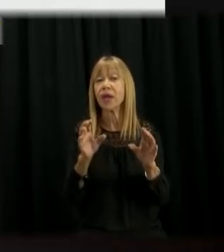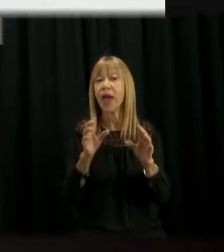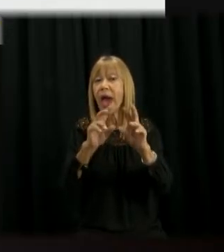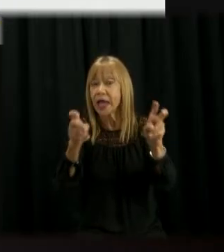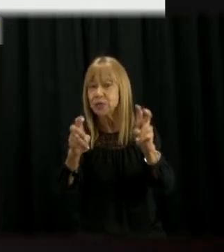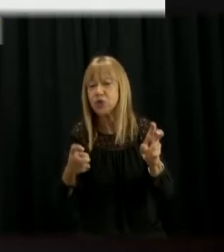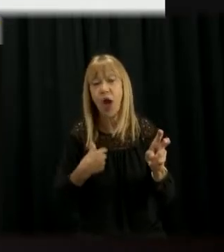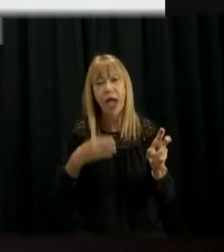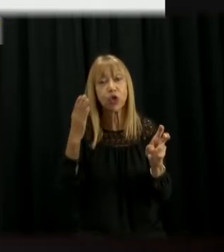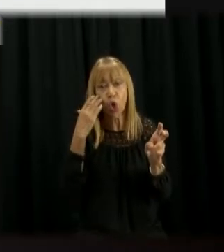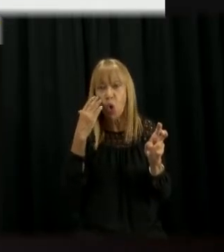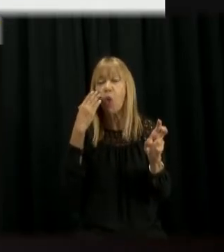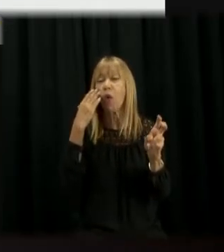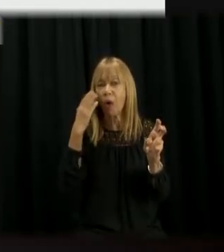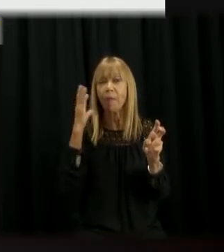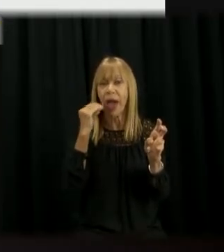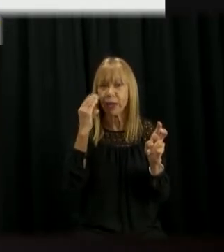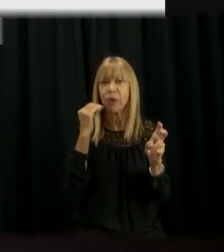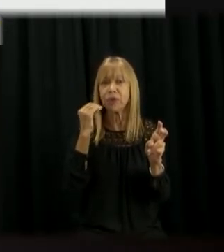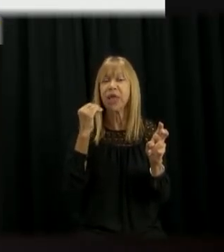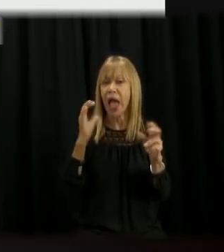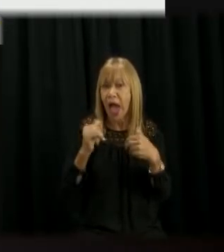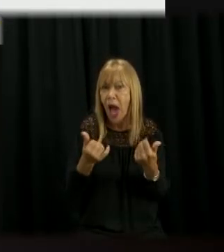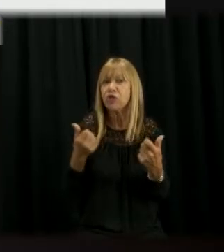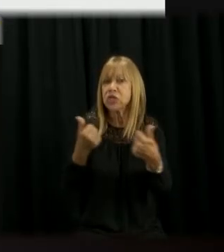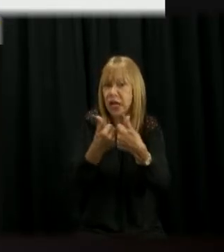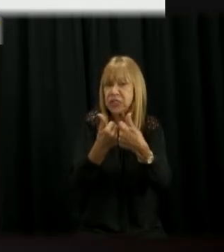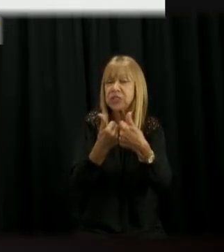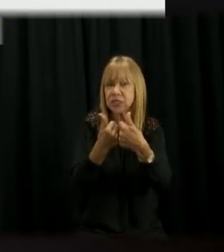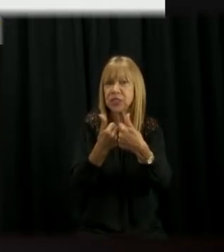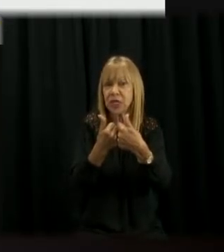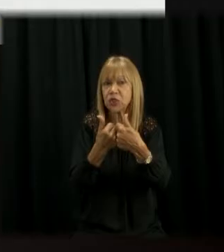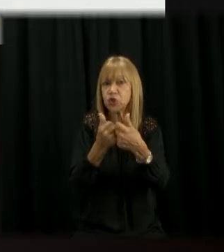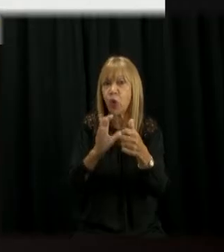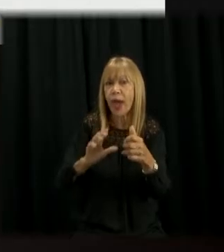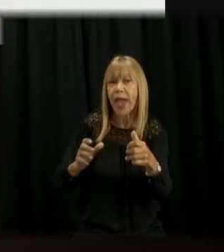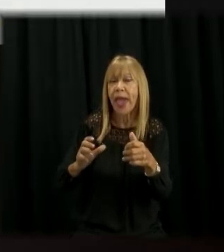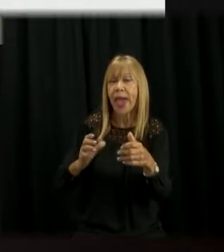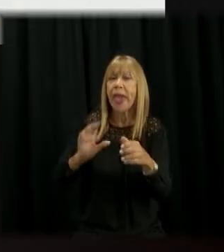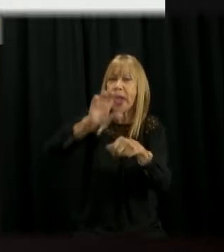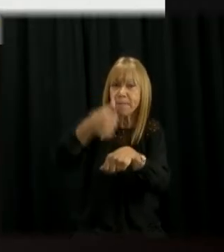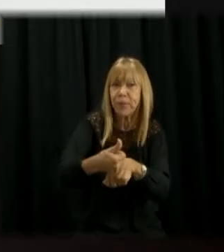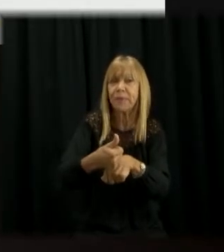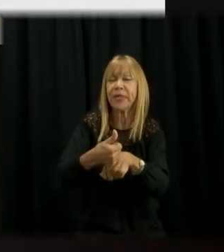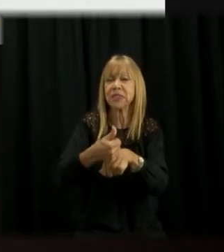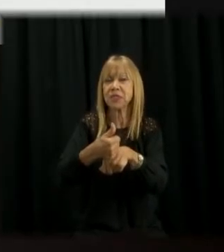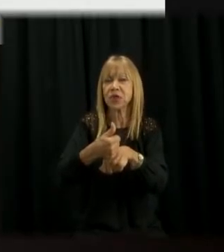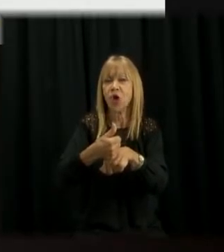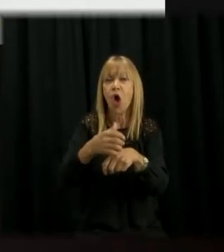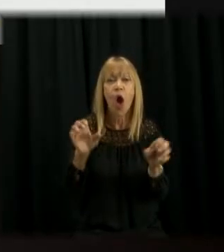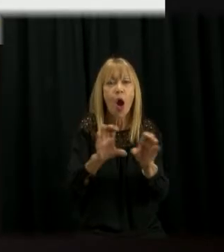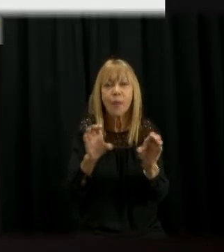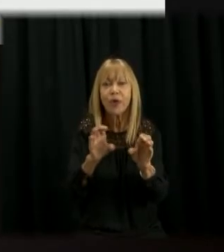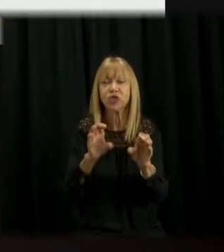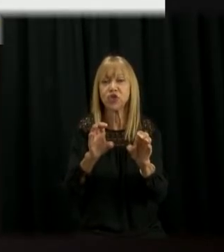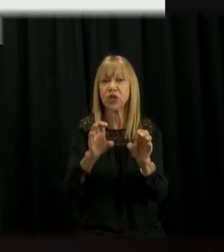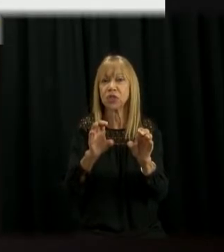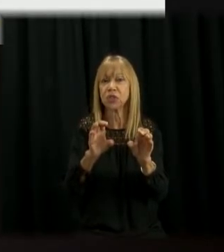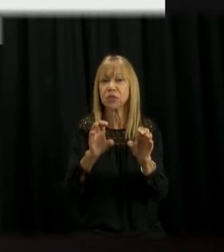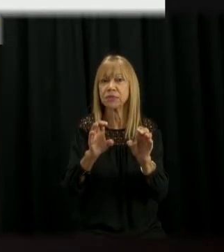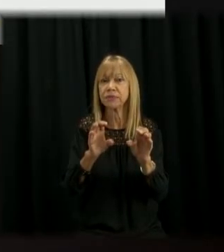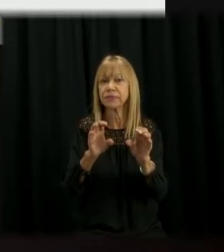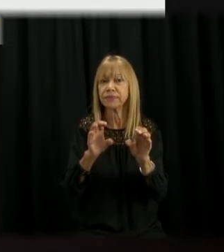aspectos operacionales. Sé de primera mano cuán difícil y qué reto es implantar